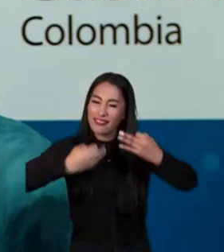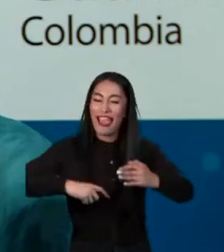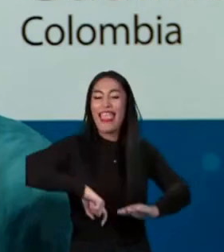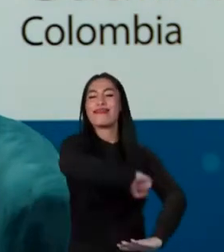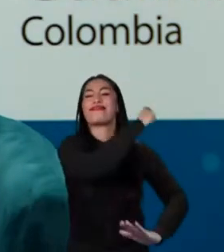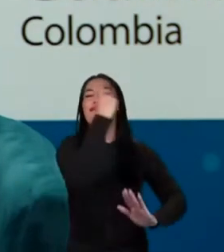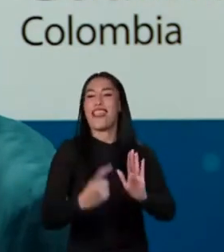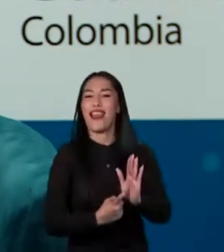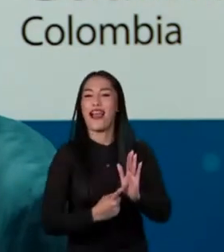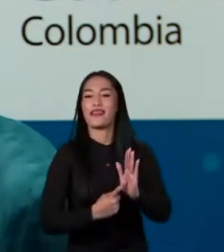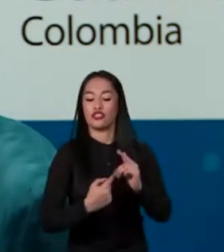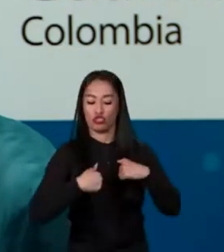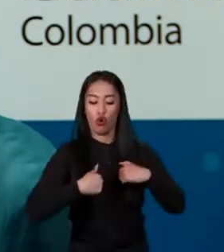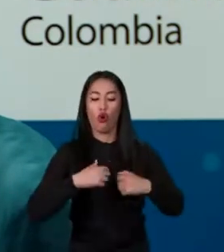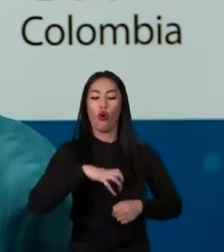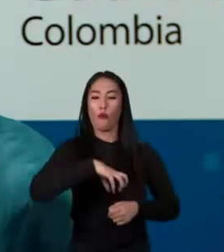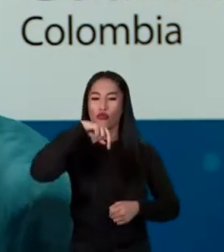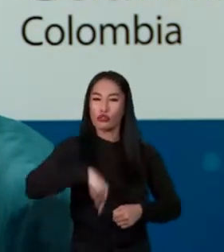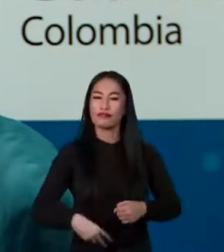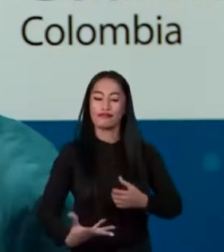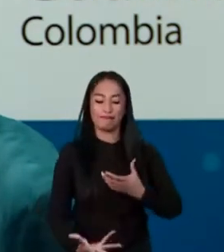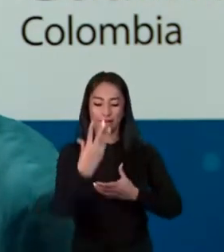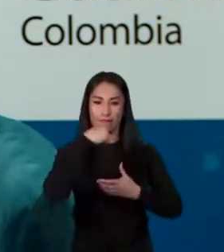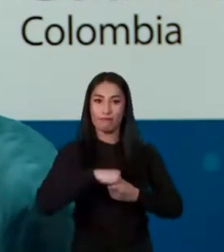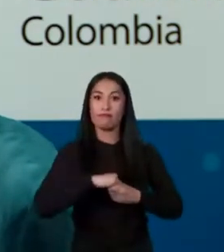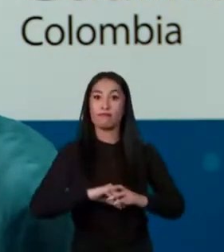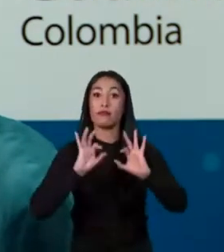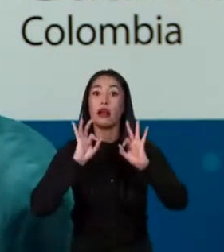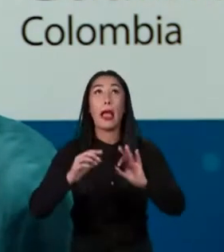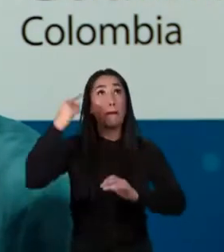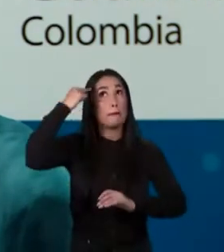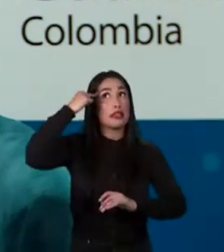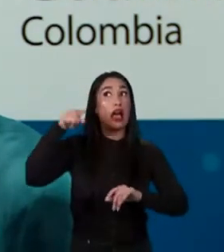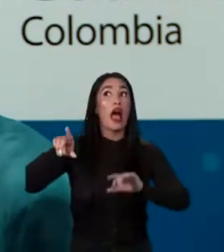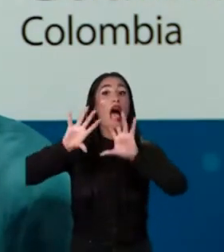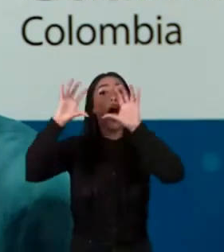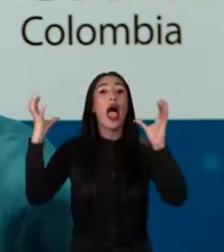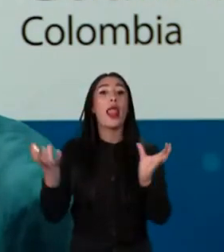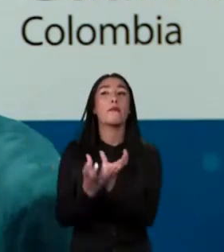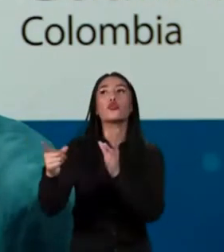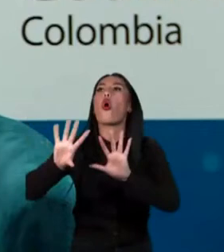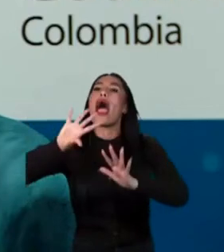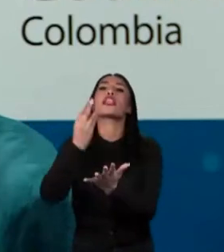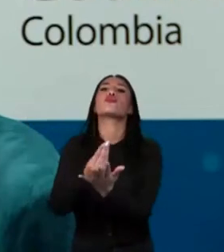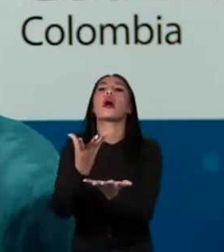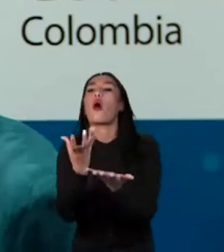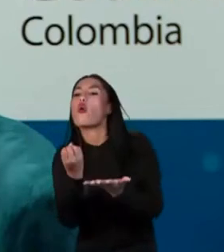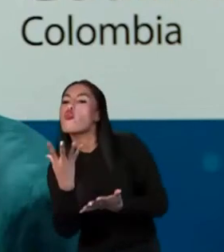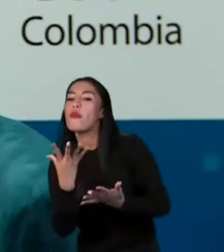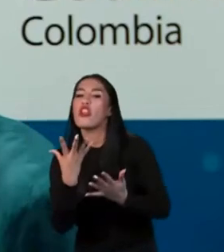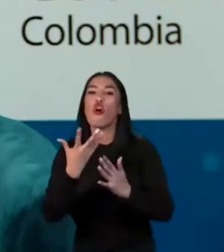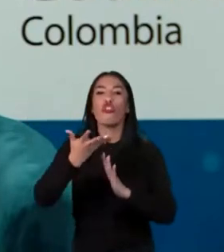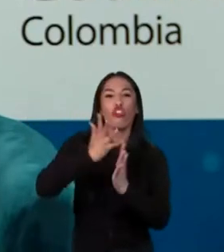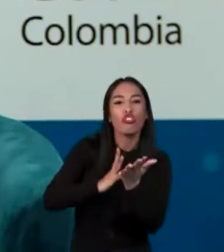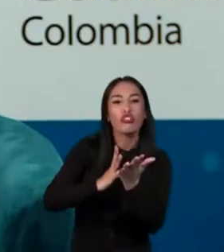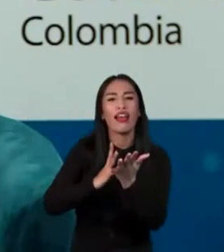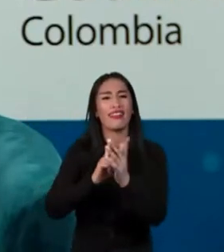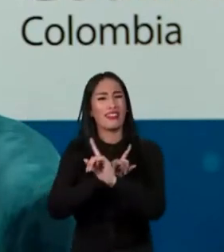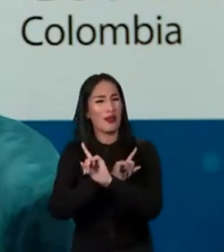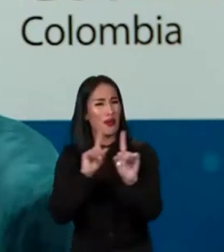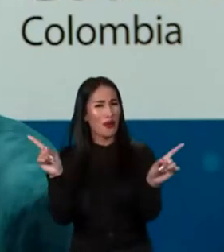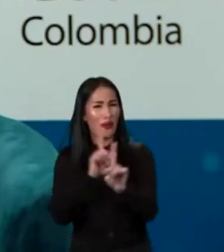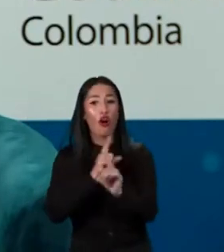cambiar la mentalidad rotar el mundo de que no es el resultado y nosotros que nosotros recibimos